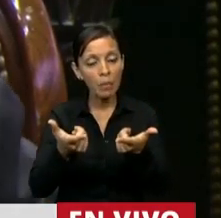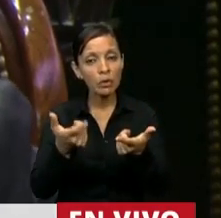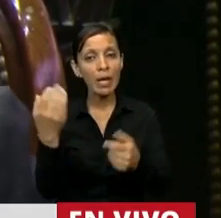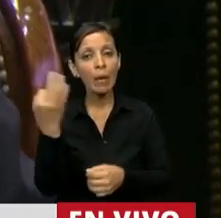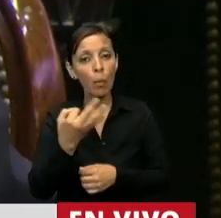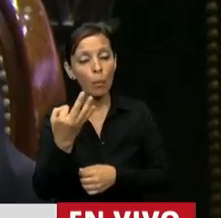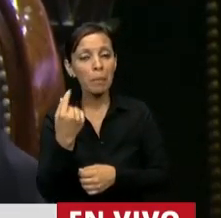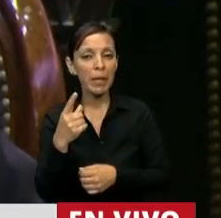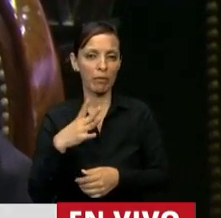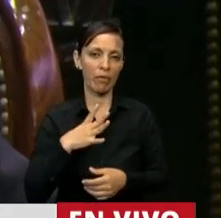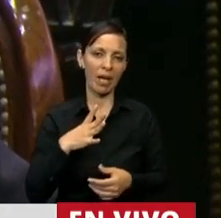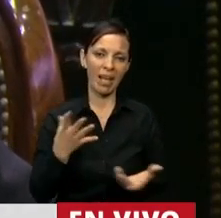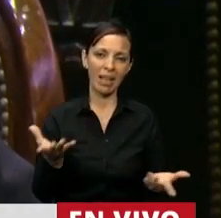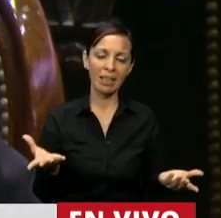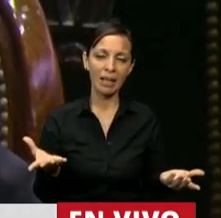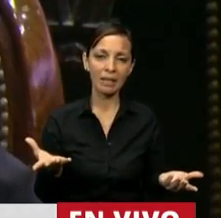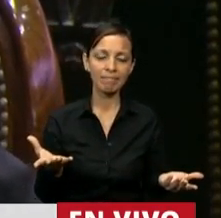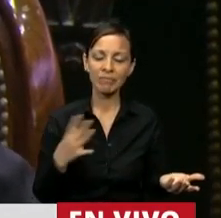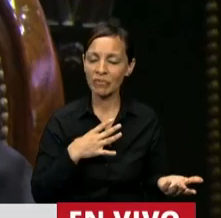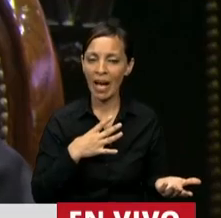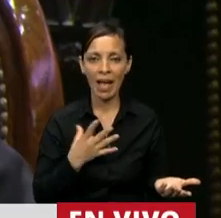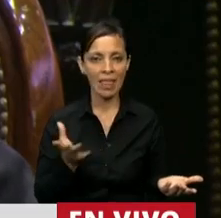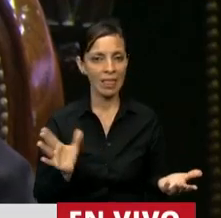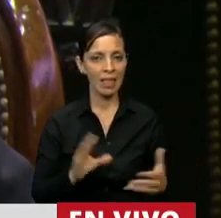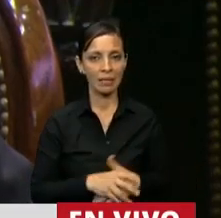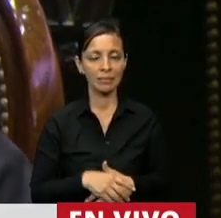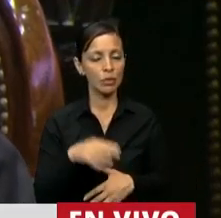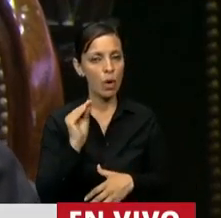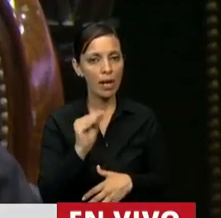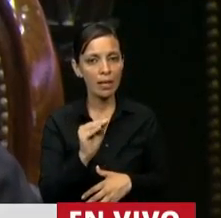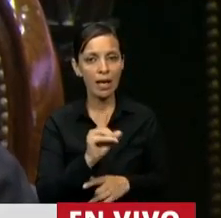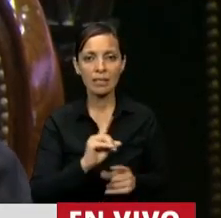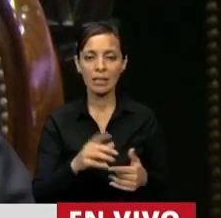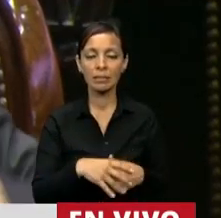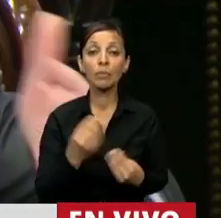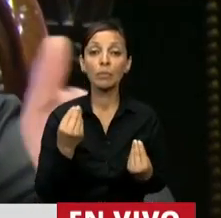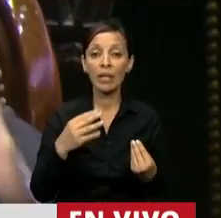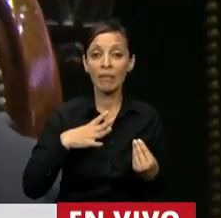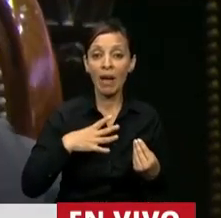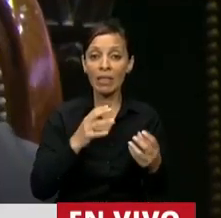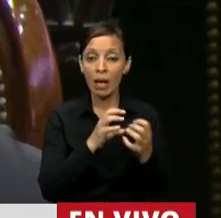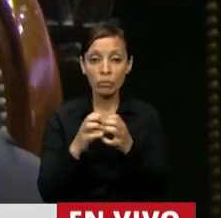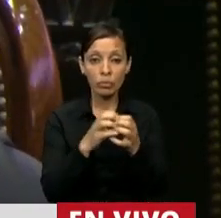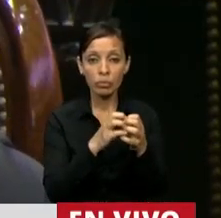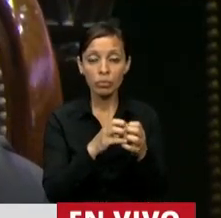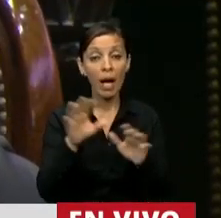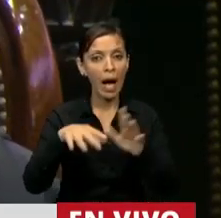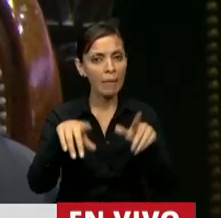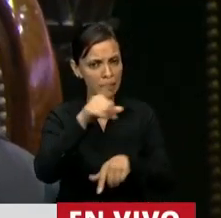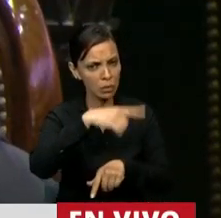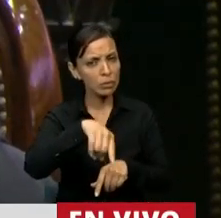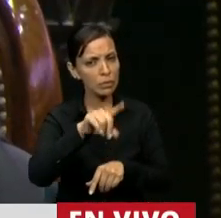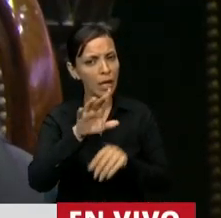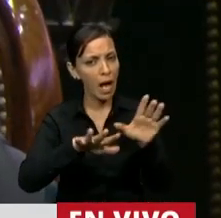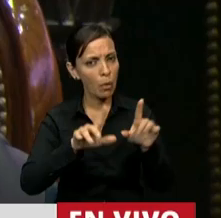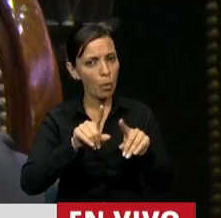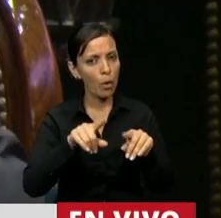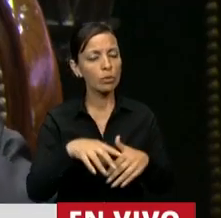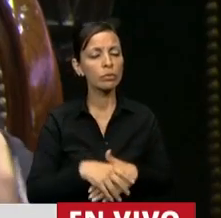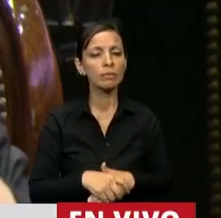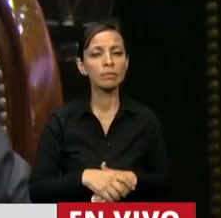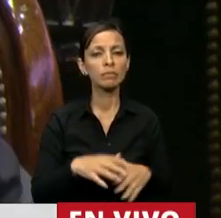es insuficiente. Es insuficiente porque no estamos poniendo en discusión algo que muchas veces entra en las palabras incluso de algunos